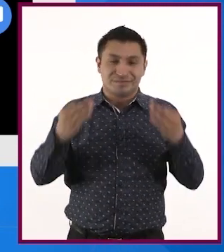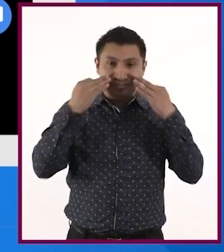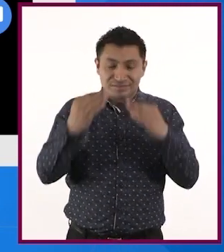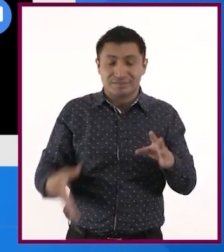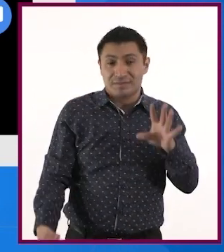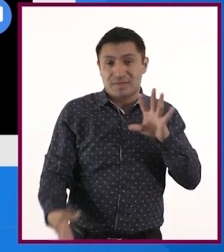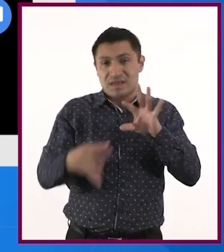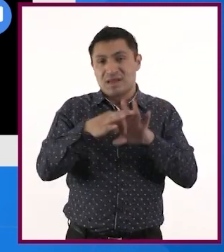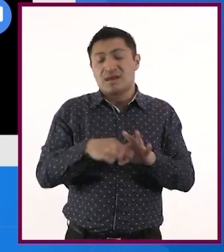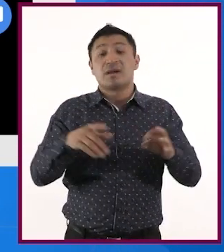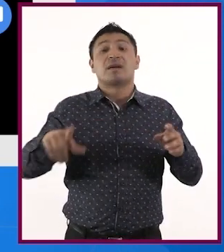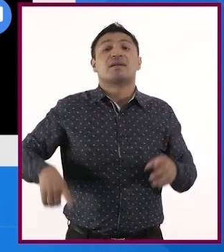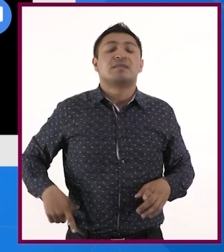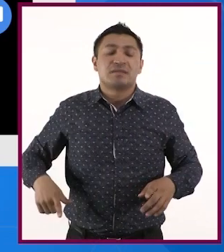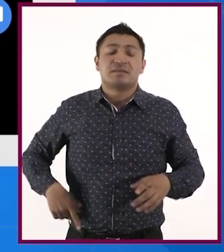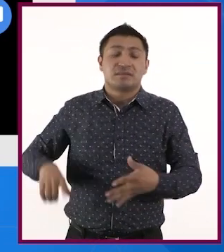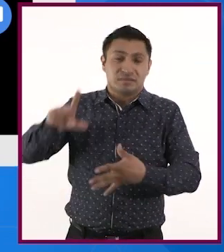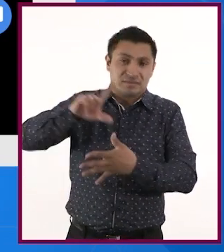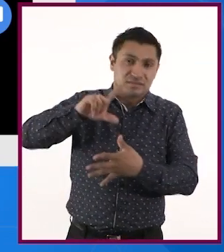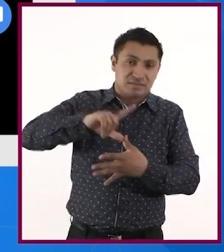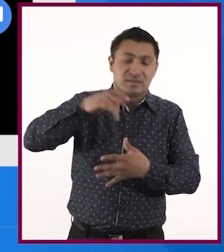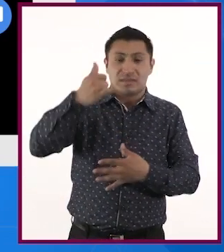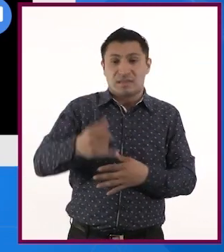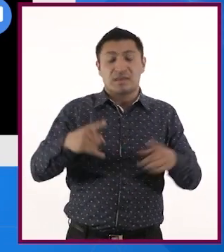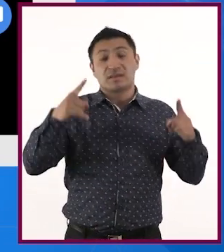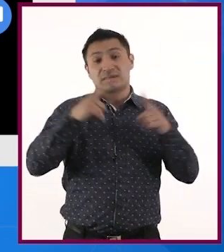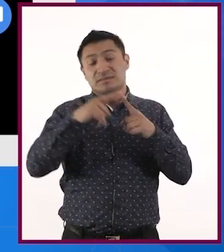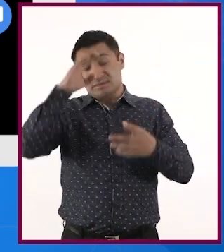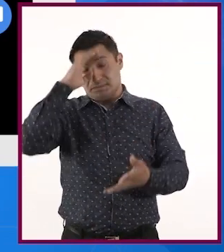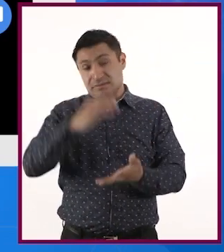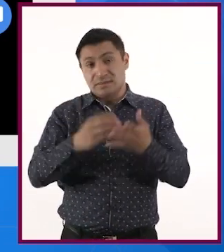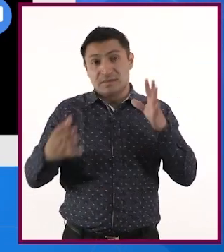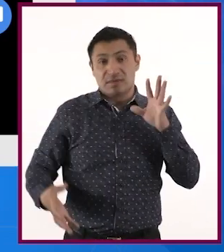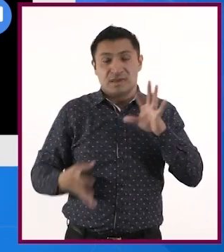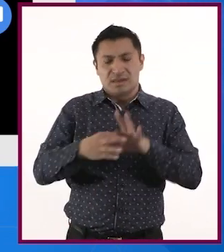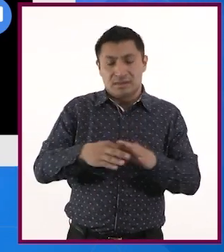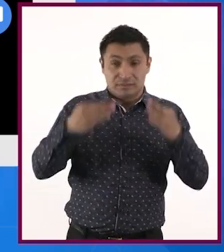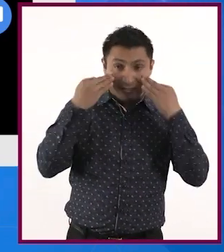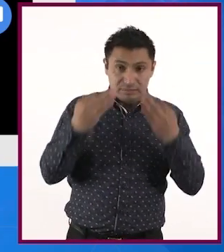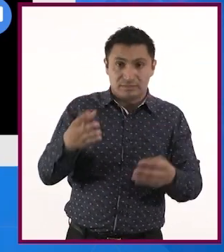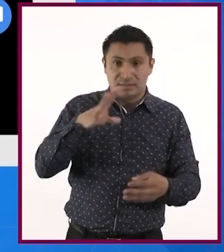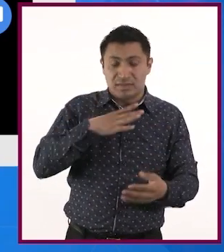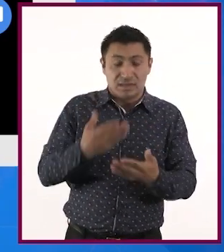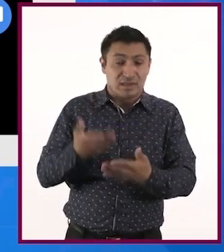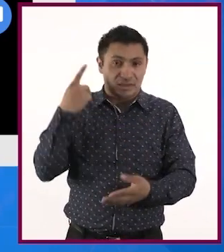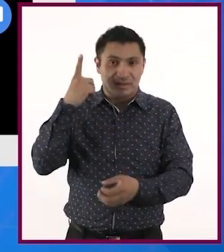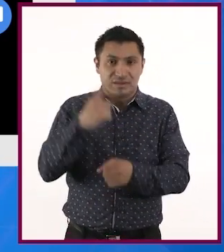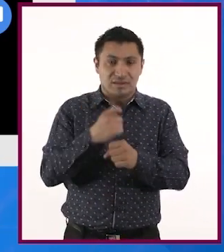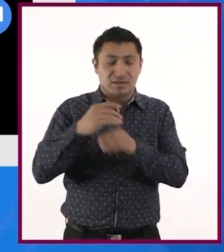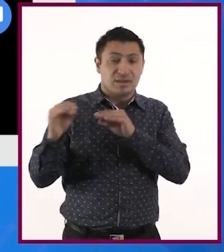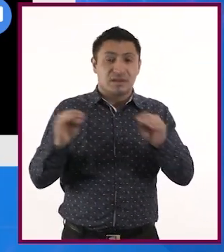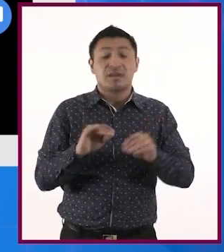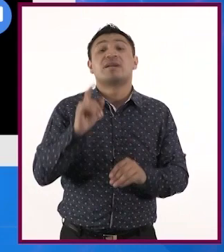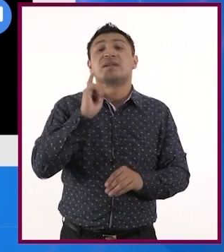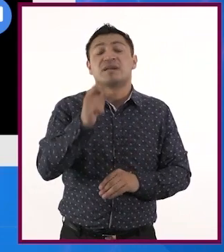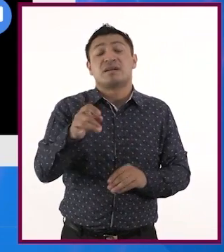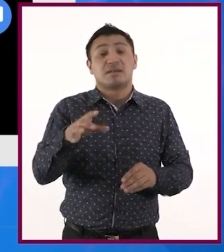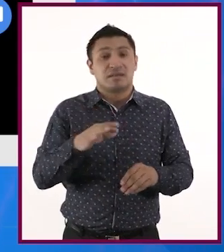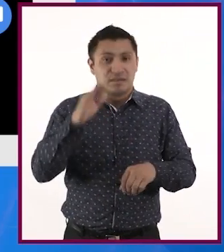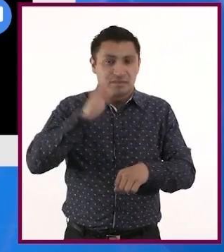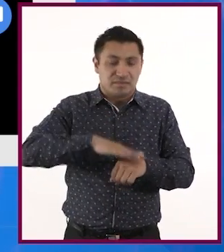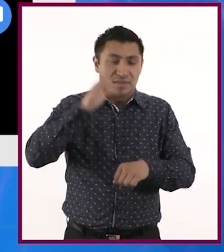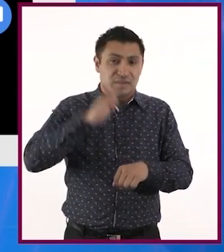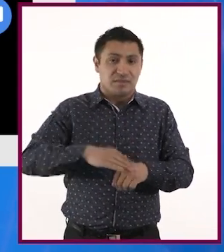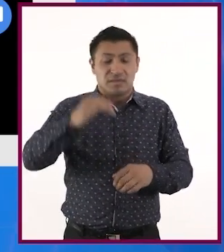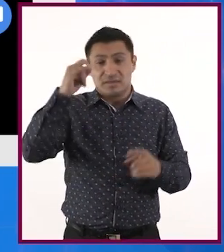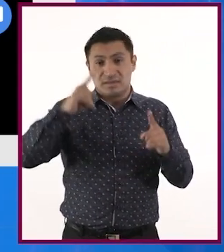entre los estados latinoamericanos y la Iglesia Católica. Hay un primer movimiento aquí porque cada vez más